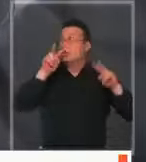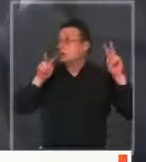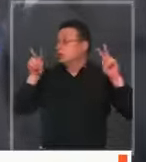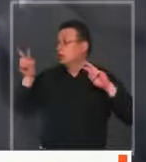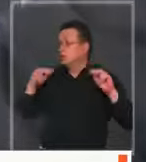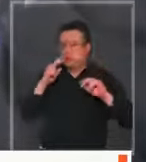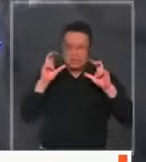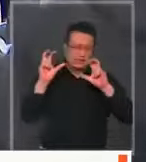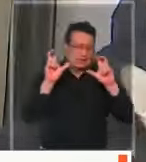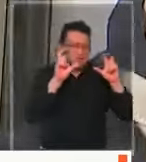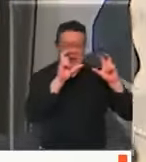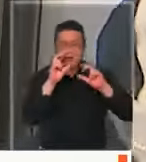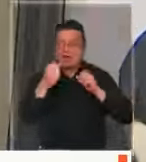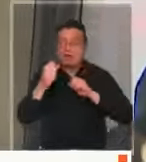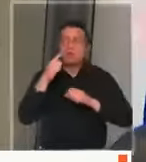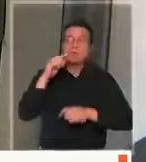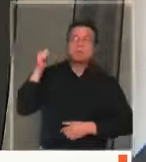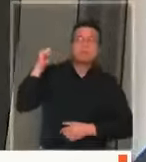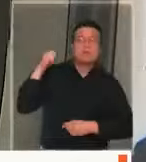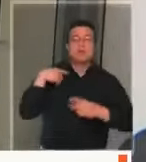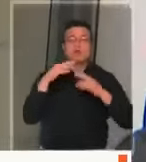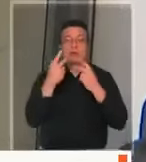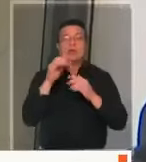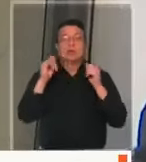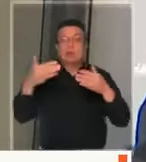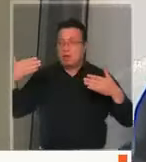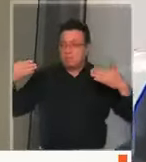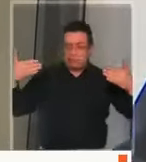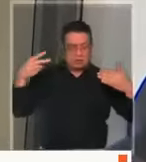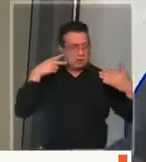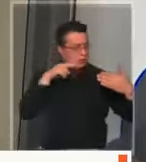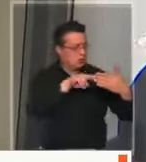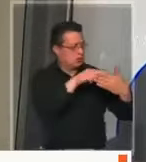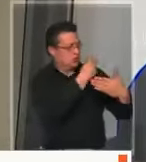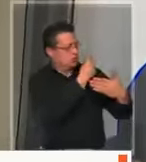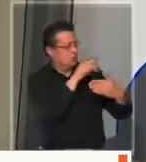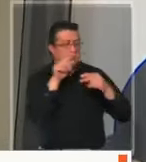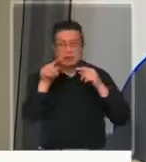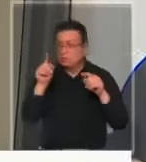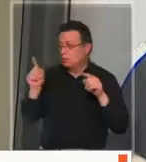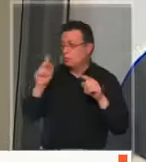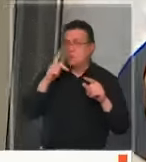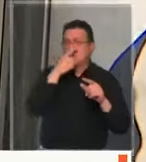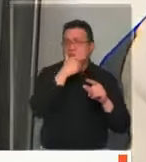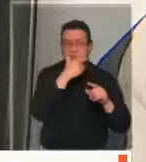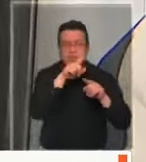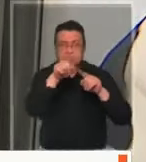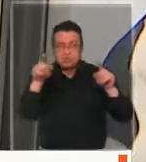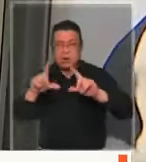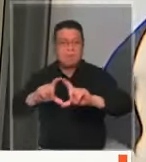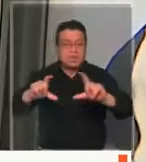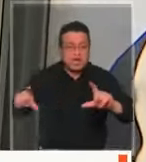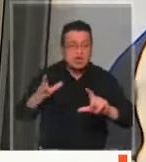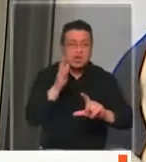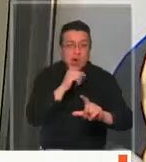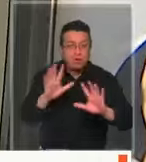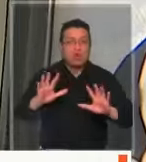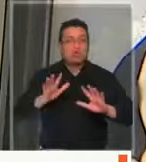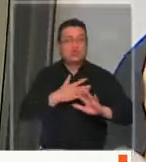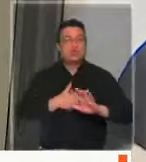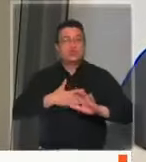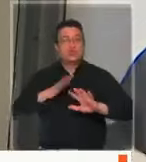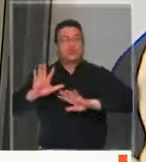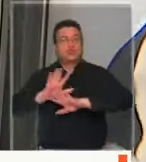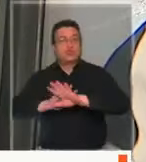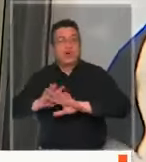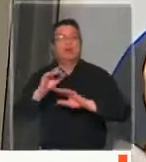vehículo viene tras mío. Siempre estoy atenta como los espejos, mirar si viene alguien más, si hay un auto sospechoso, si tiene patente, no tiene patente. Como la